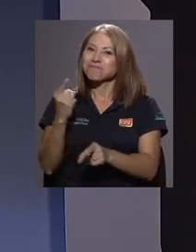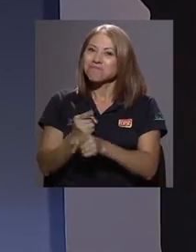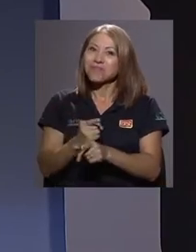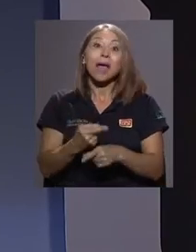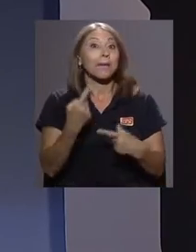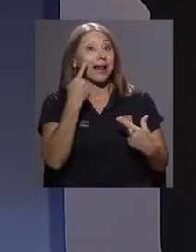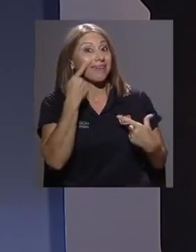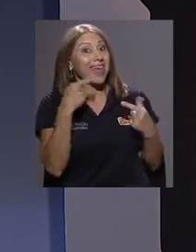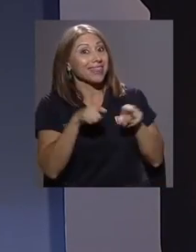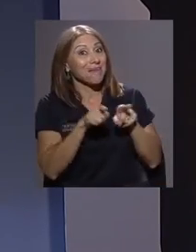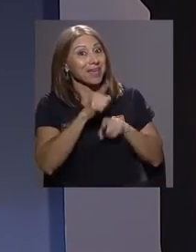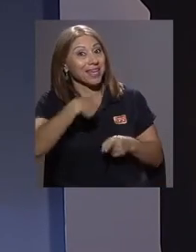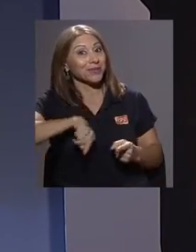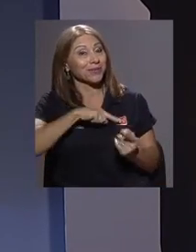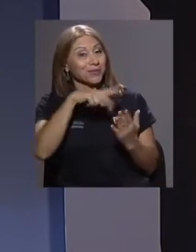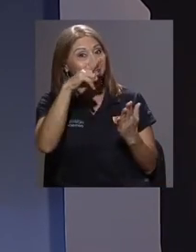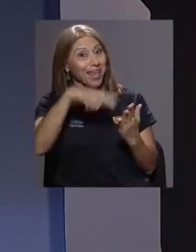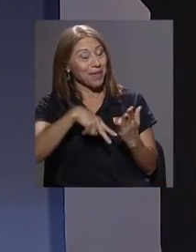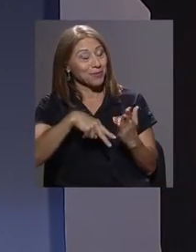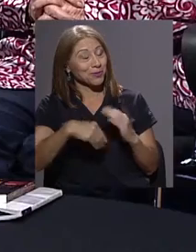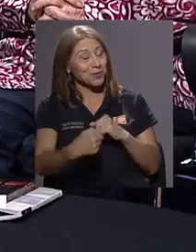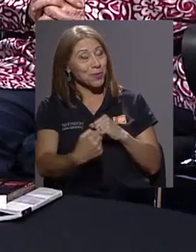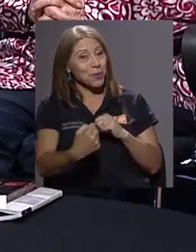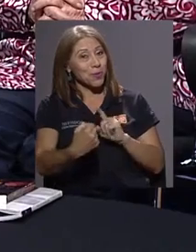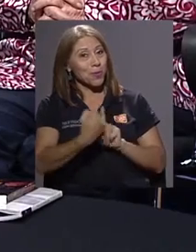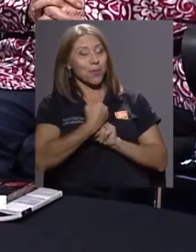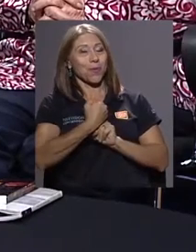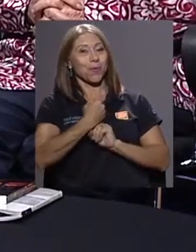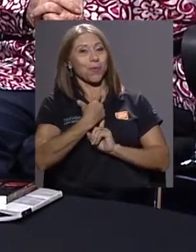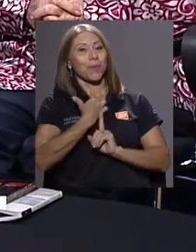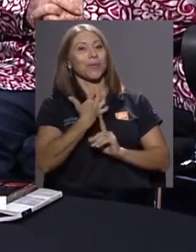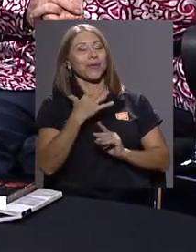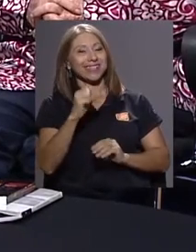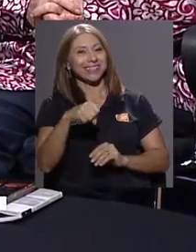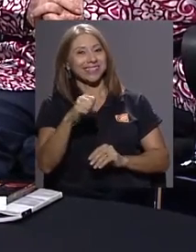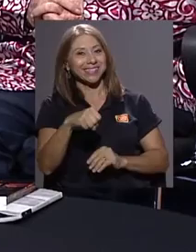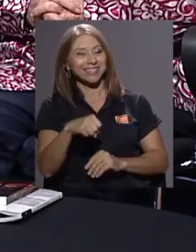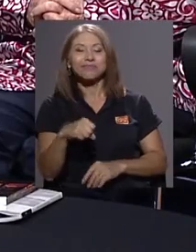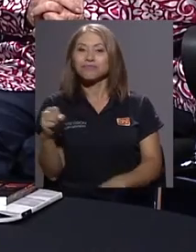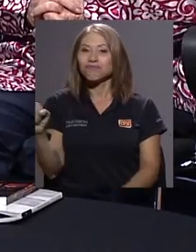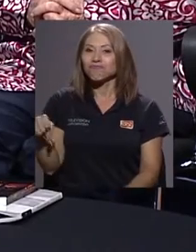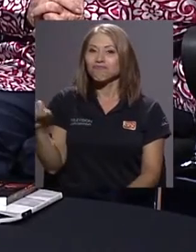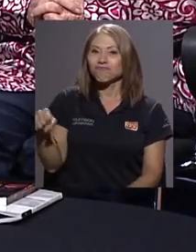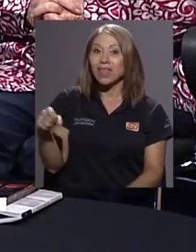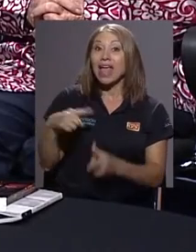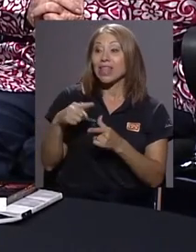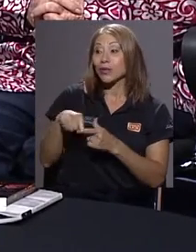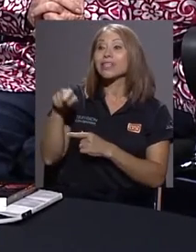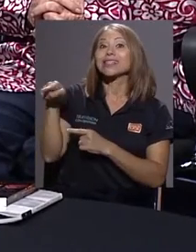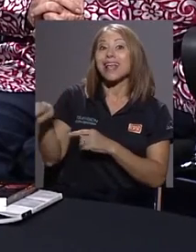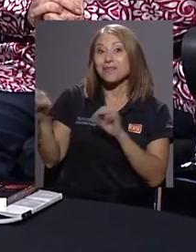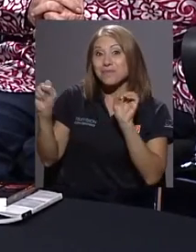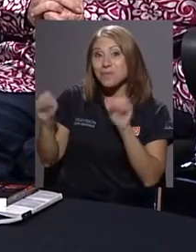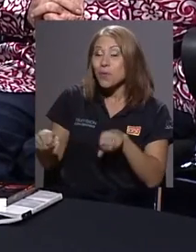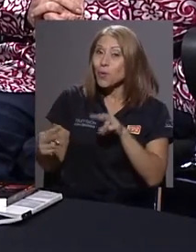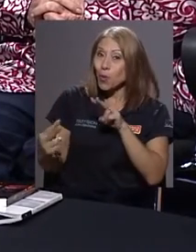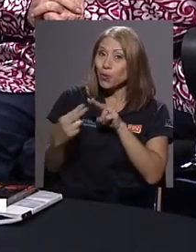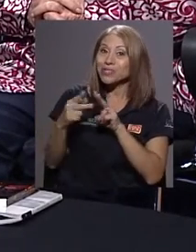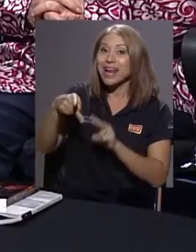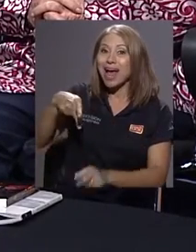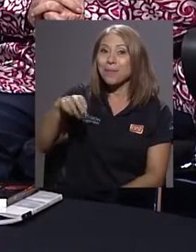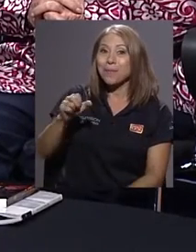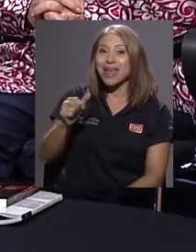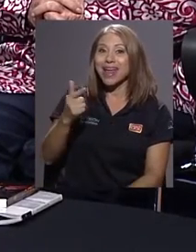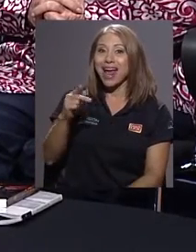leemos nos impacta de la misma forma sí sí como no y entonces él pudo conocer a pegasus verdad luego